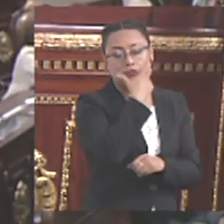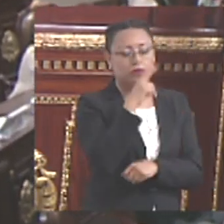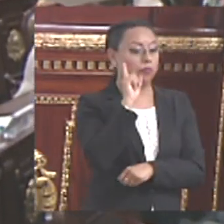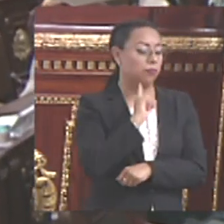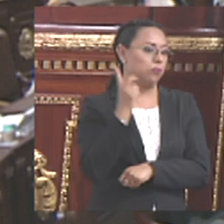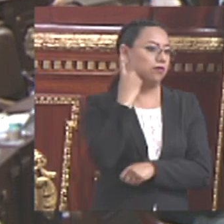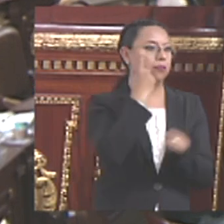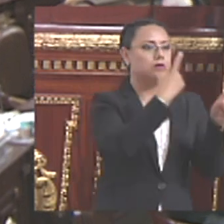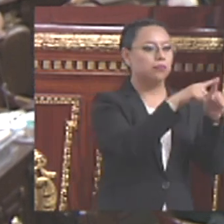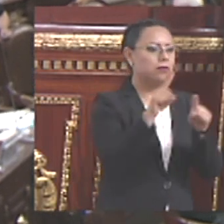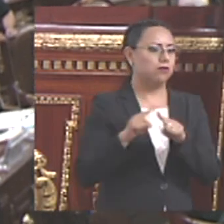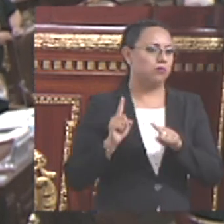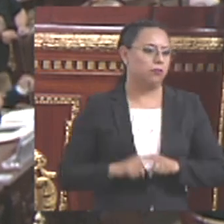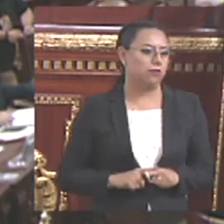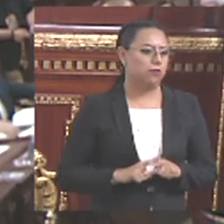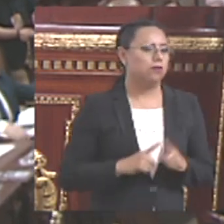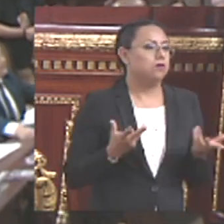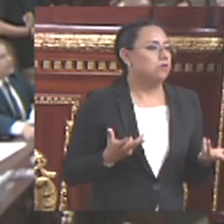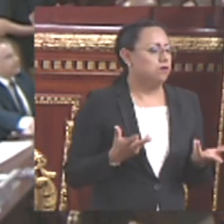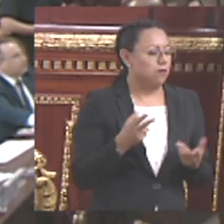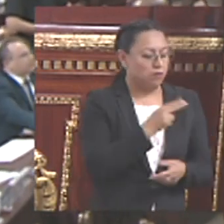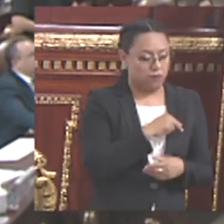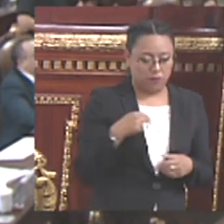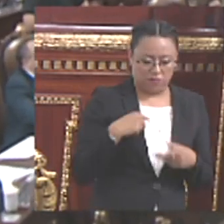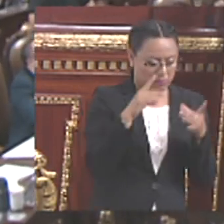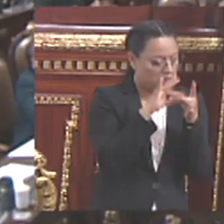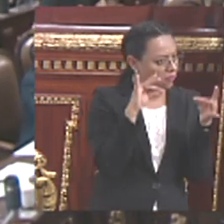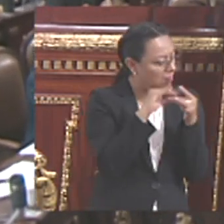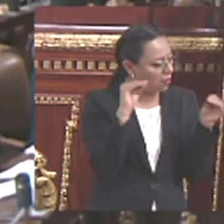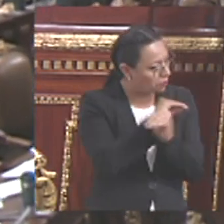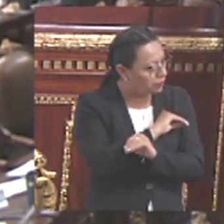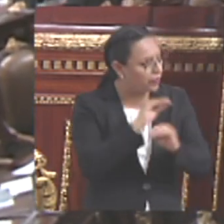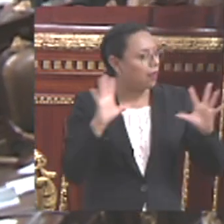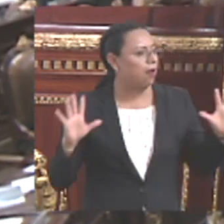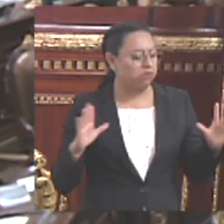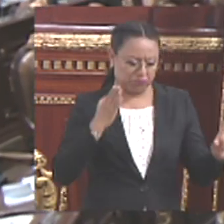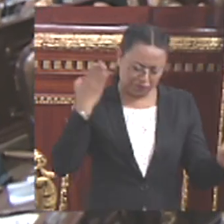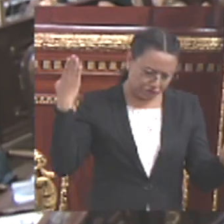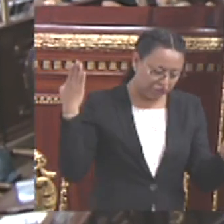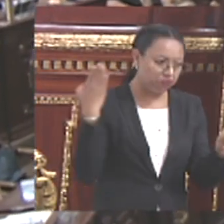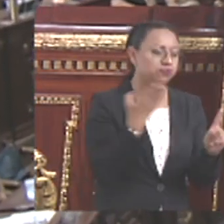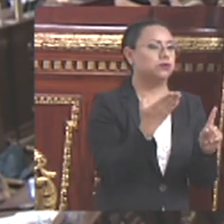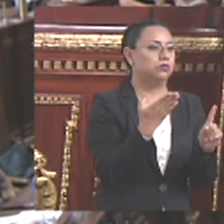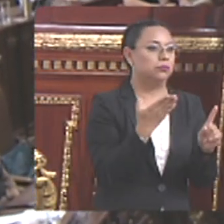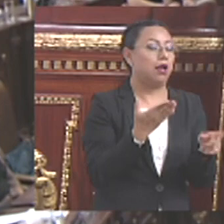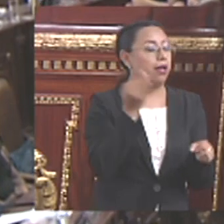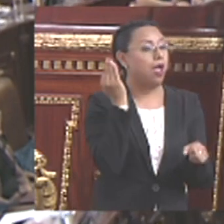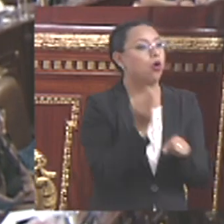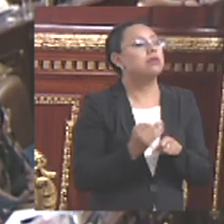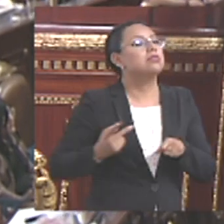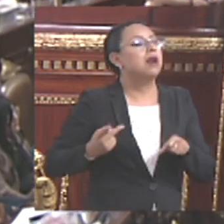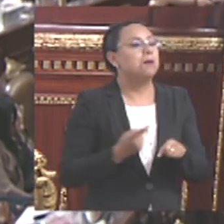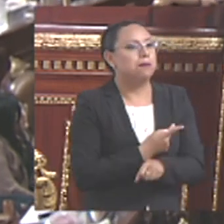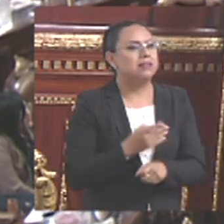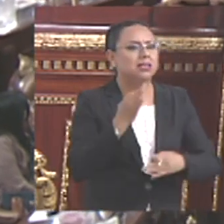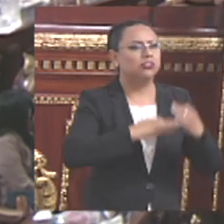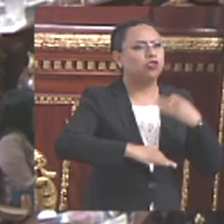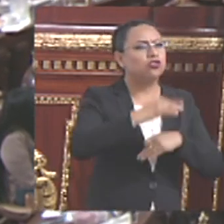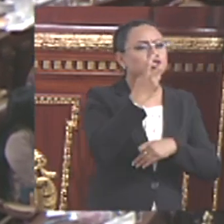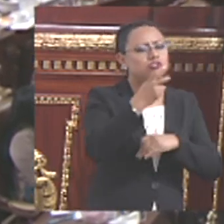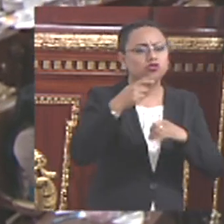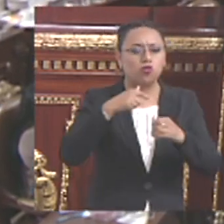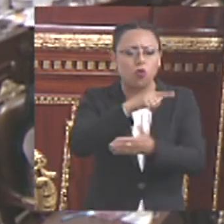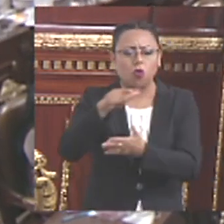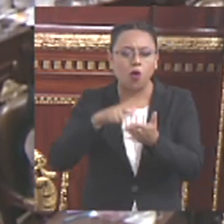ellos y ha sido con mucha claridad, con mucha precisión, qué es lo que sucede en estos predios